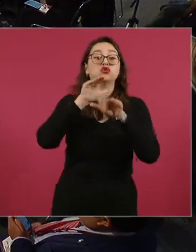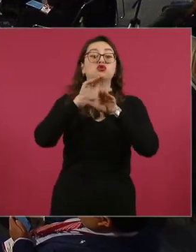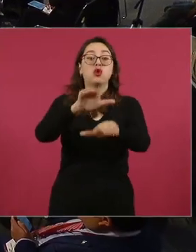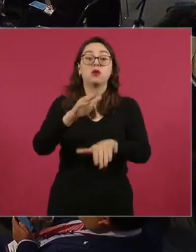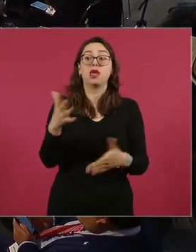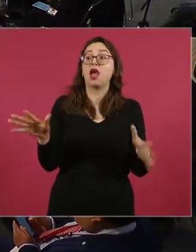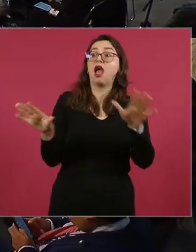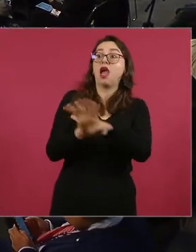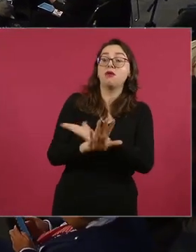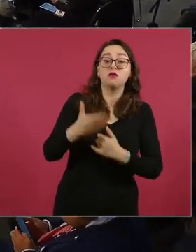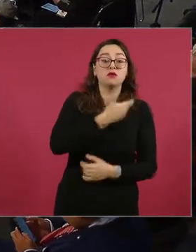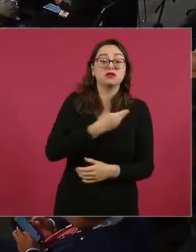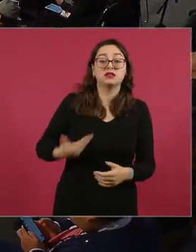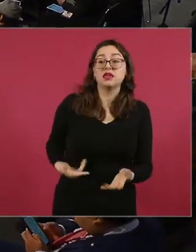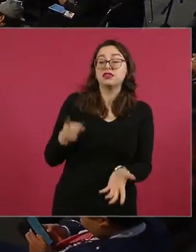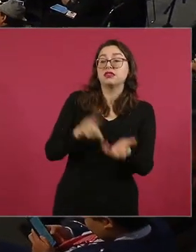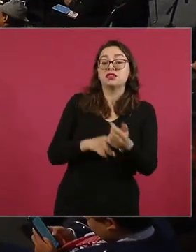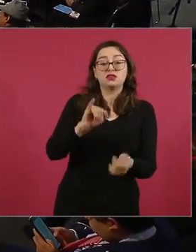Nada.